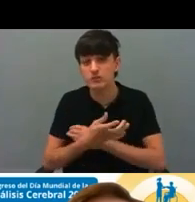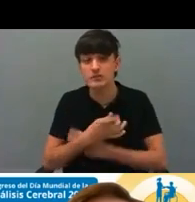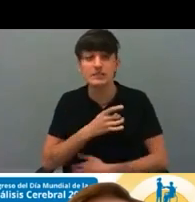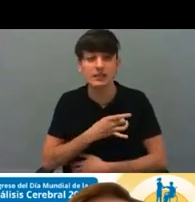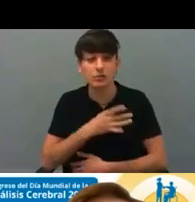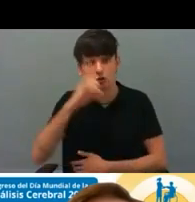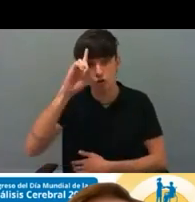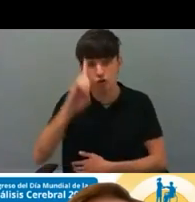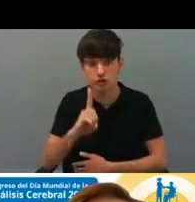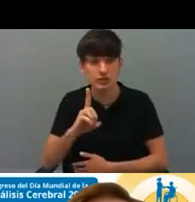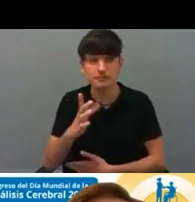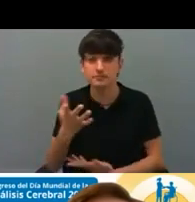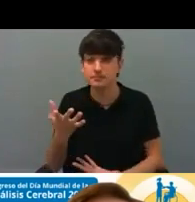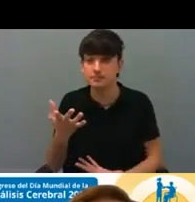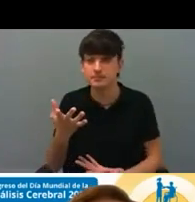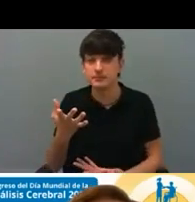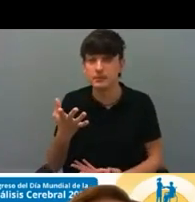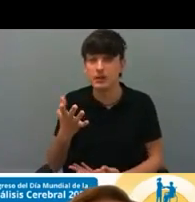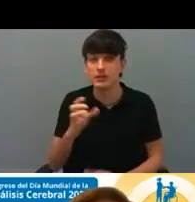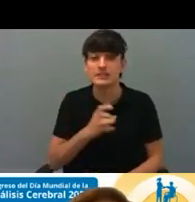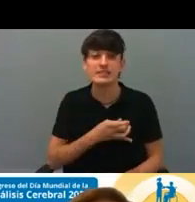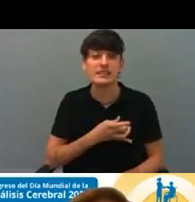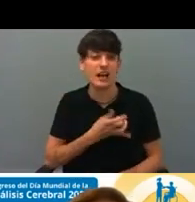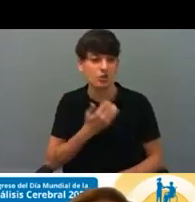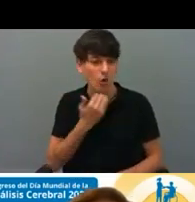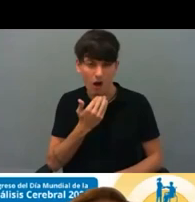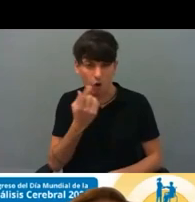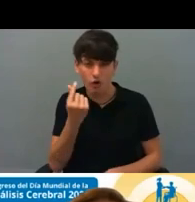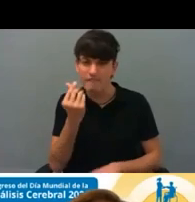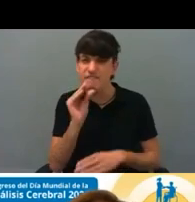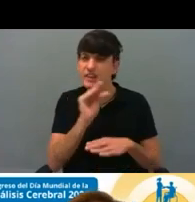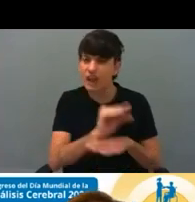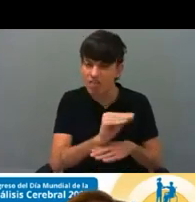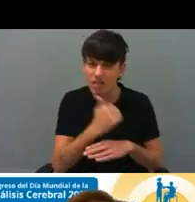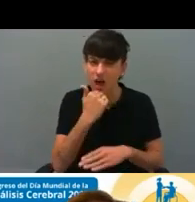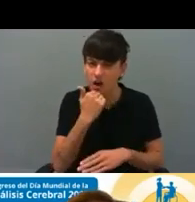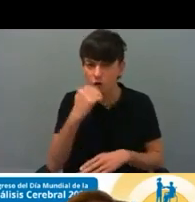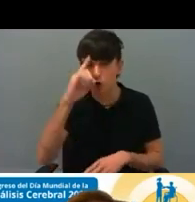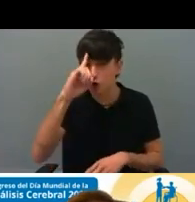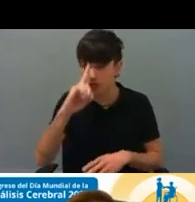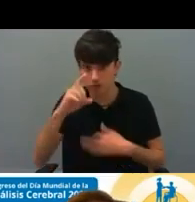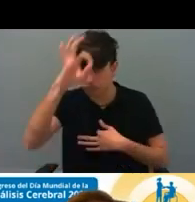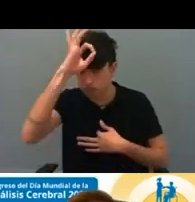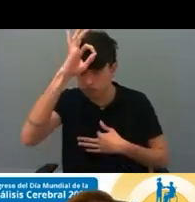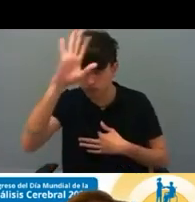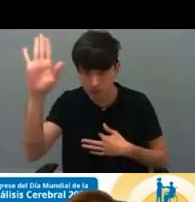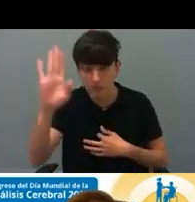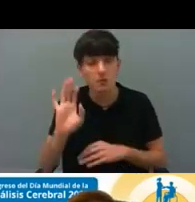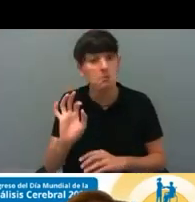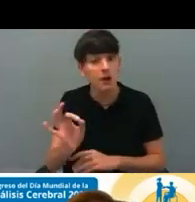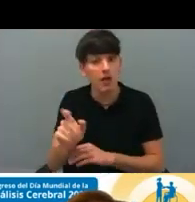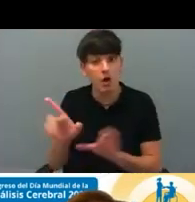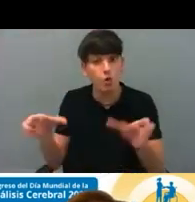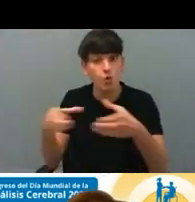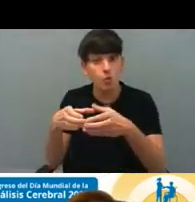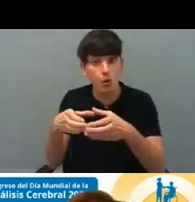Perú, un sindicato se le financia, si no se le financia, no tengo ni idea, ¿vale? Pero lo que sí es cierto es que este grupo de madres pues estaban